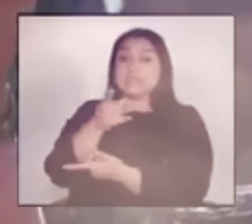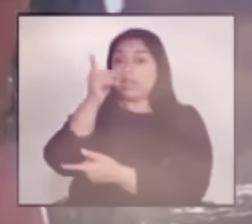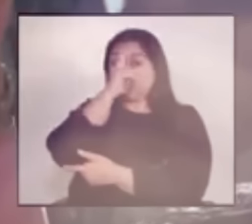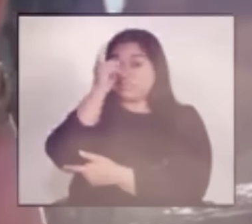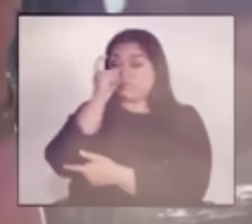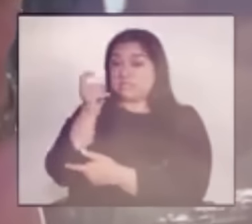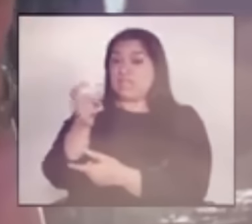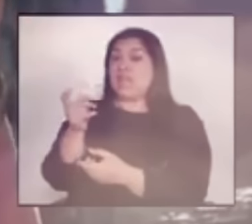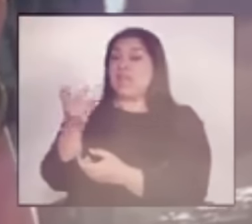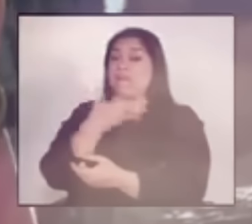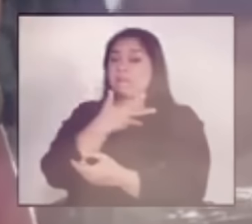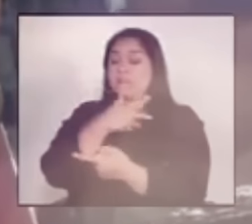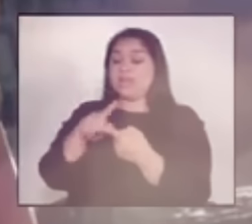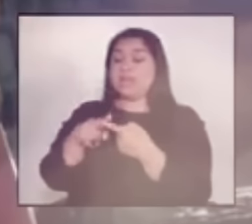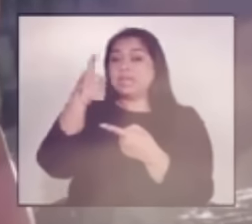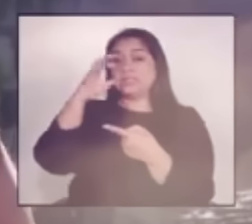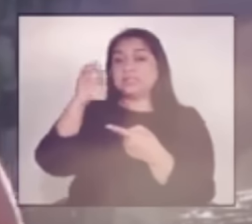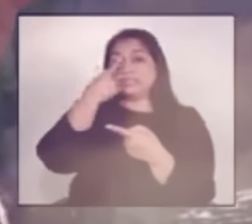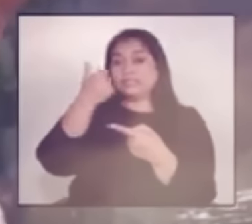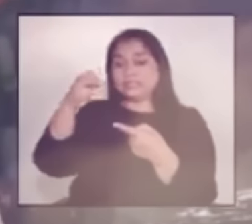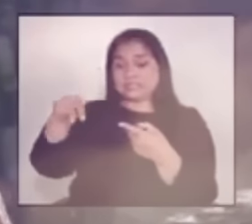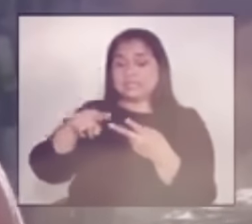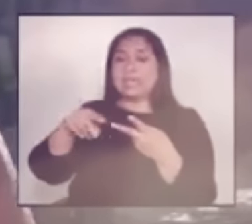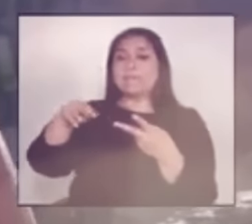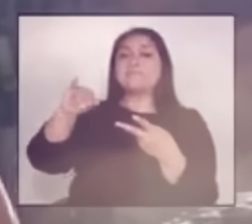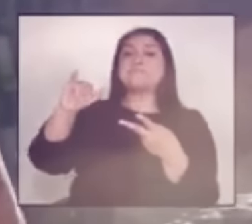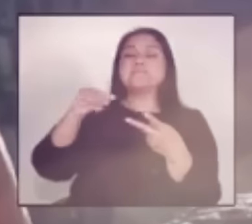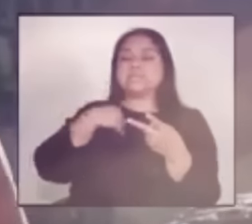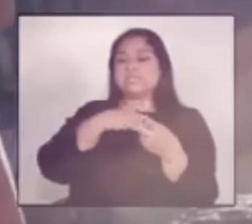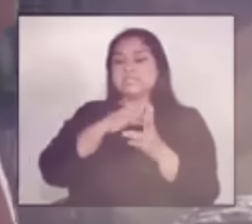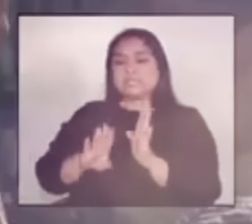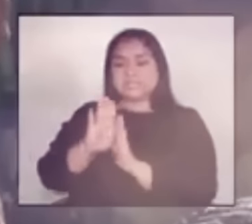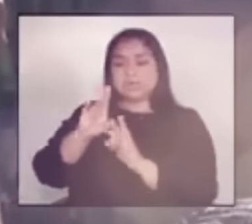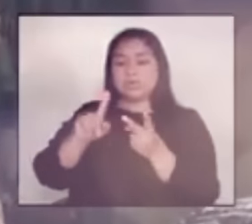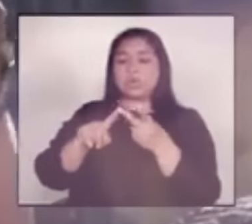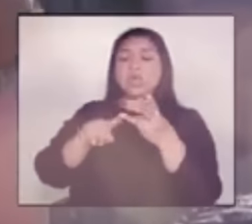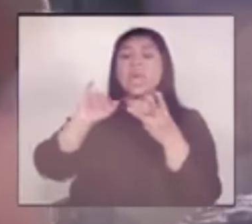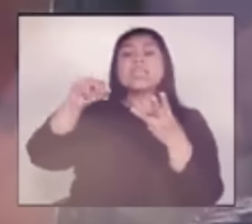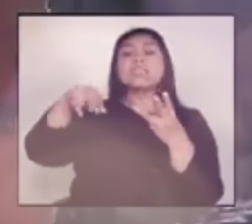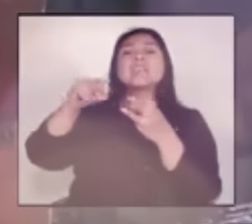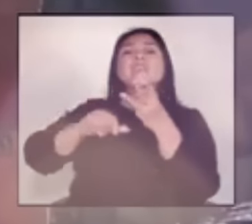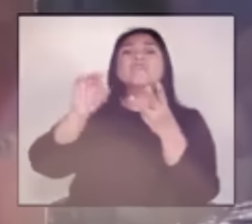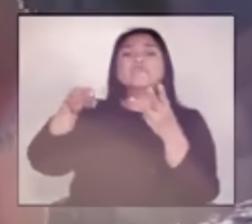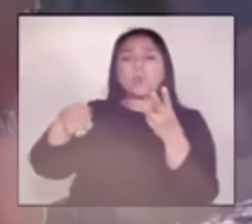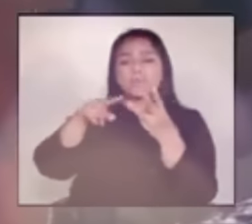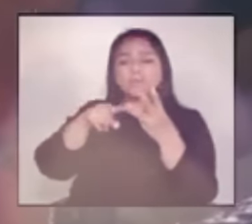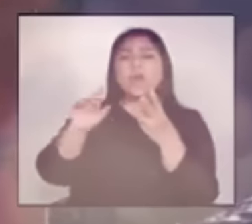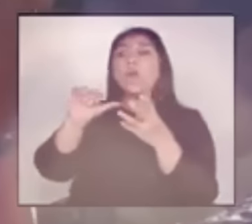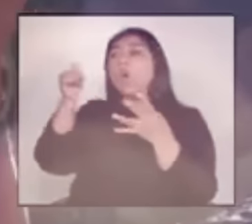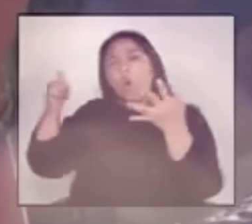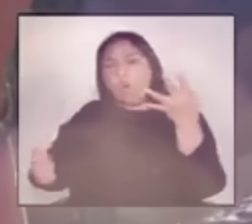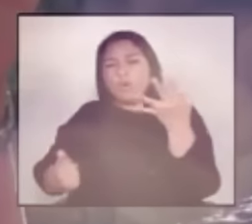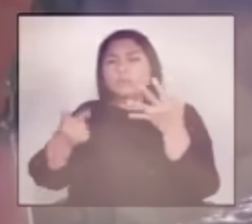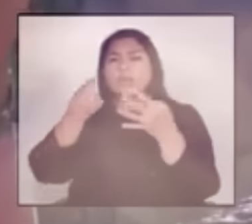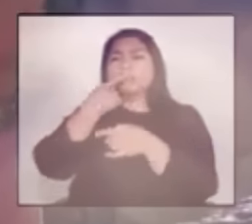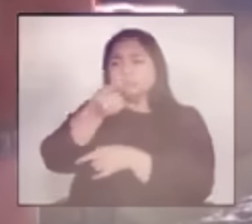de CESAN, Mides, Infom, entre otras. ¿Cuál es su opinión en relación a eso? Y si se van a tomar medidas, porque dicen